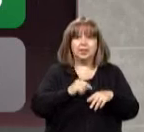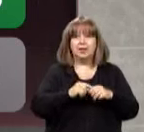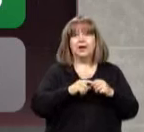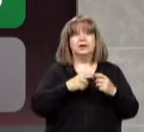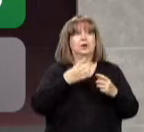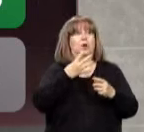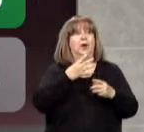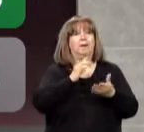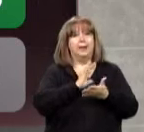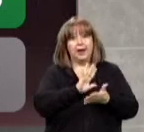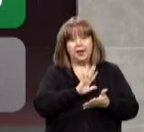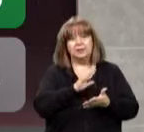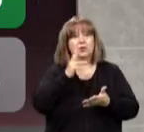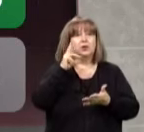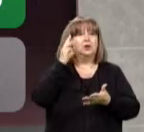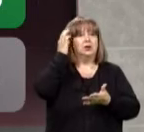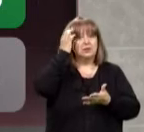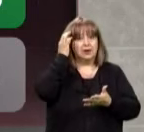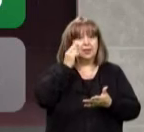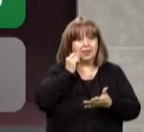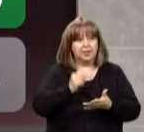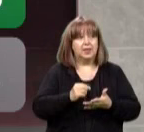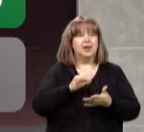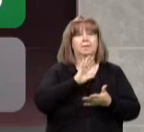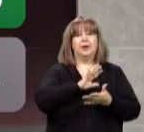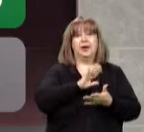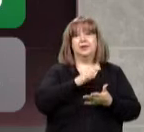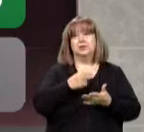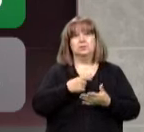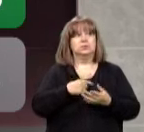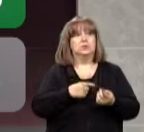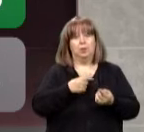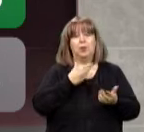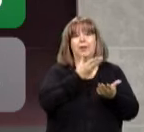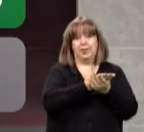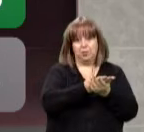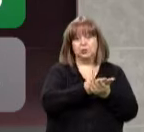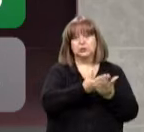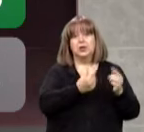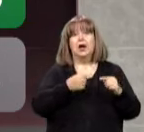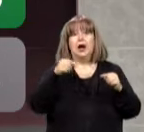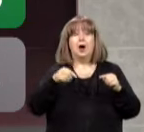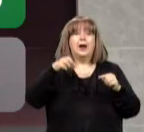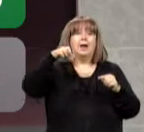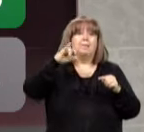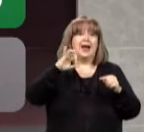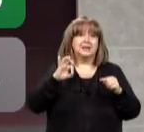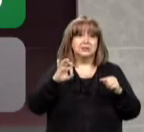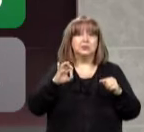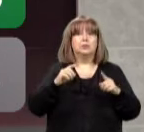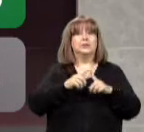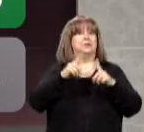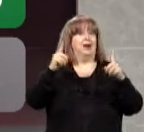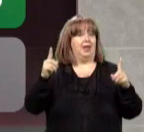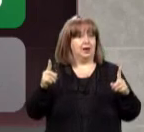eso es mucho mejor porque puedes tener en dos días pero el plazo de inversiones titulado un poquito más largo bien o sea ahí no O